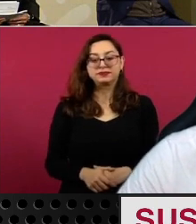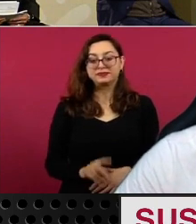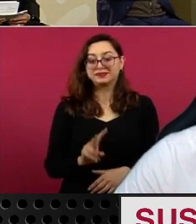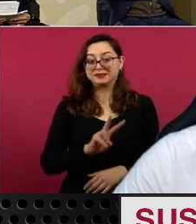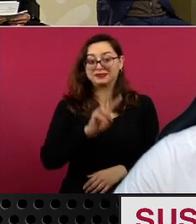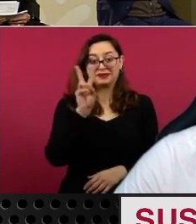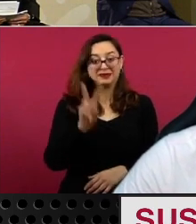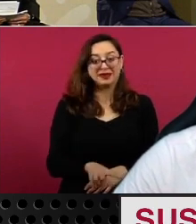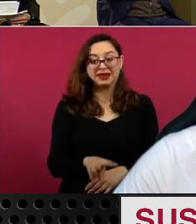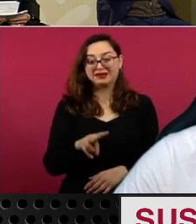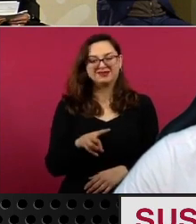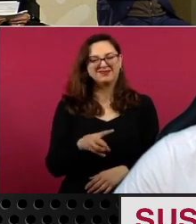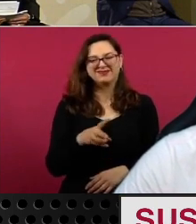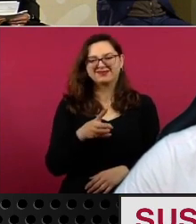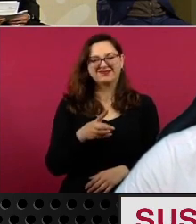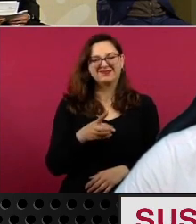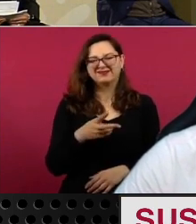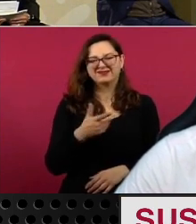captaron